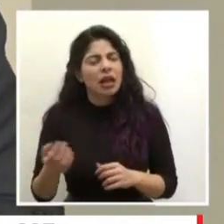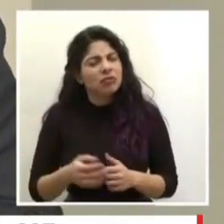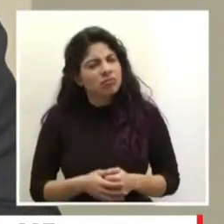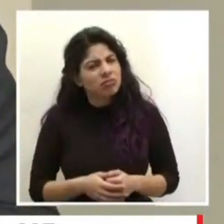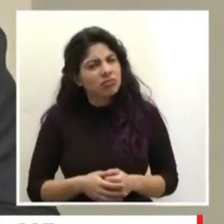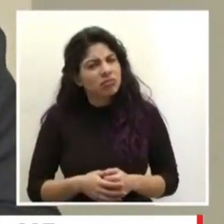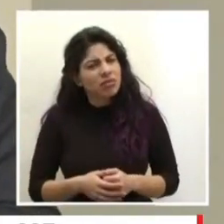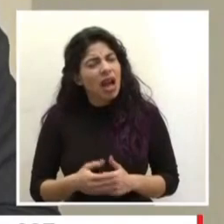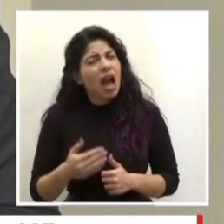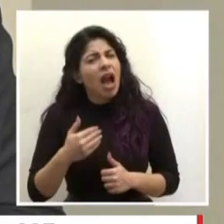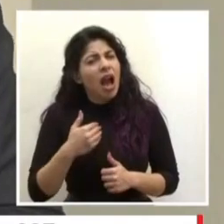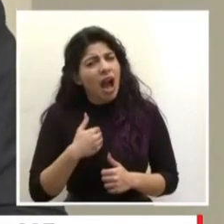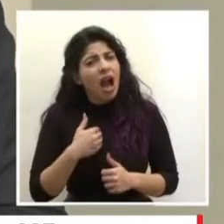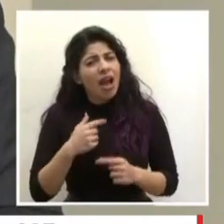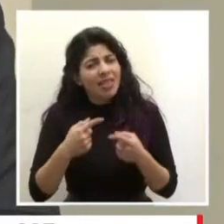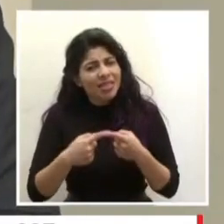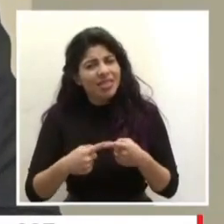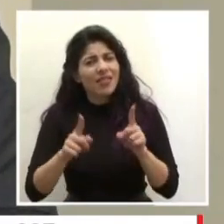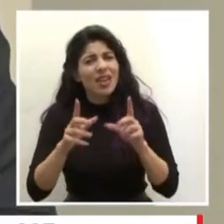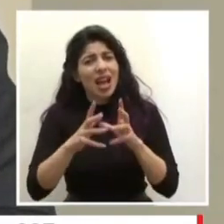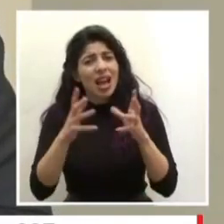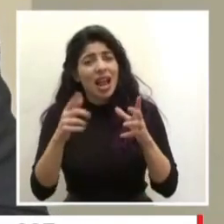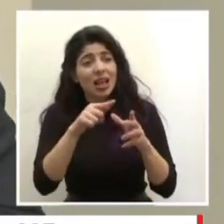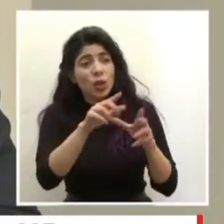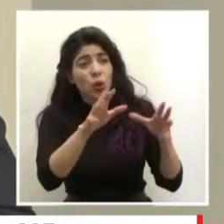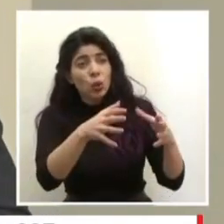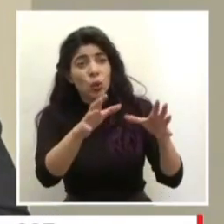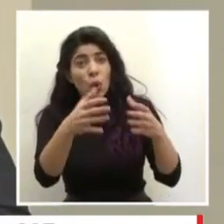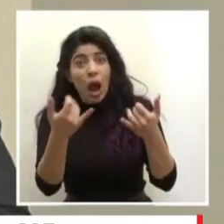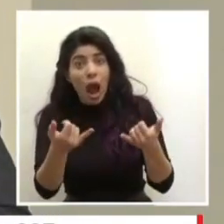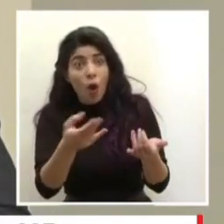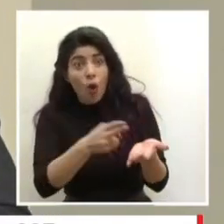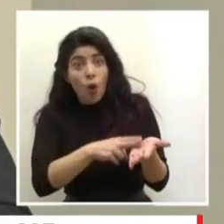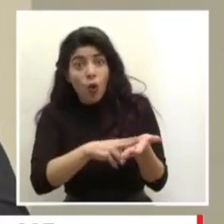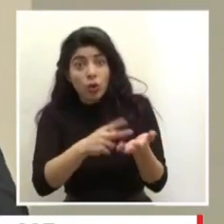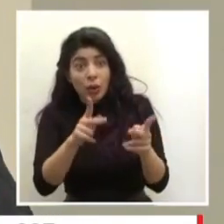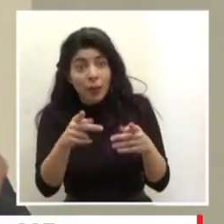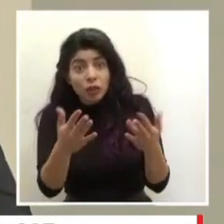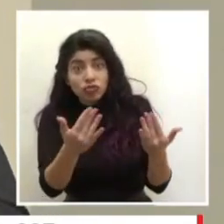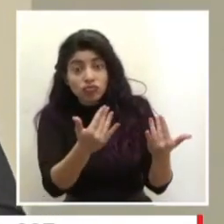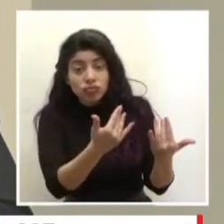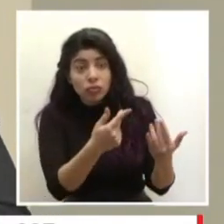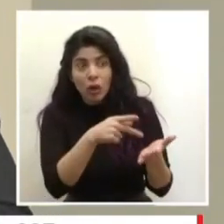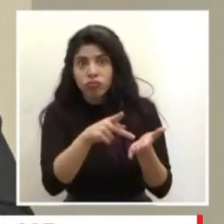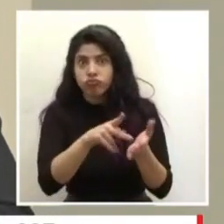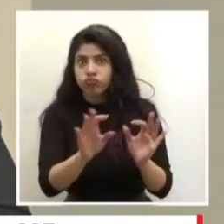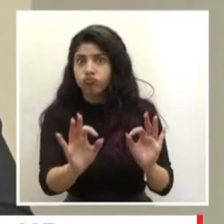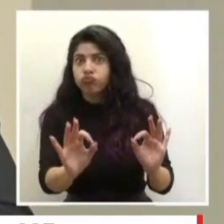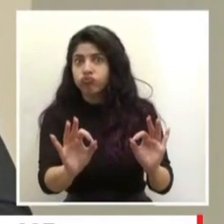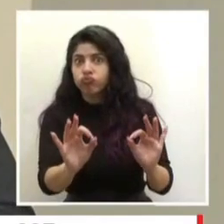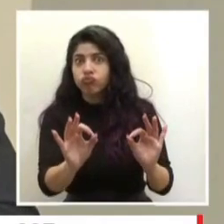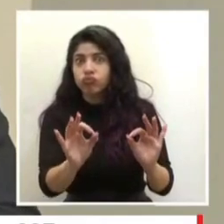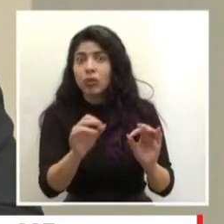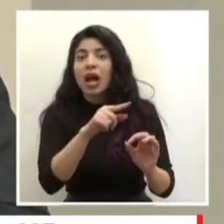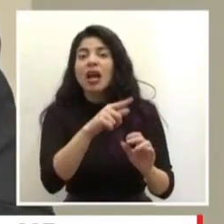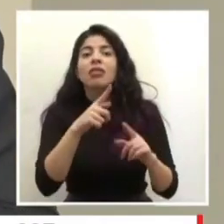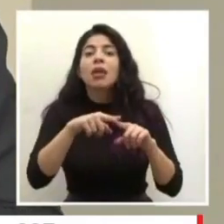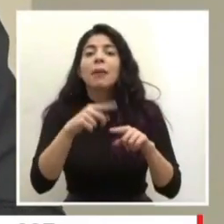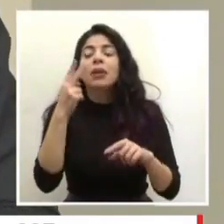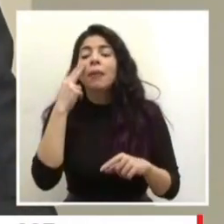La diferencia de esos sectores que hoy están contratando y bien remunerado es la